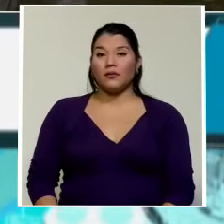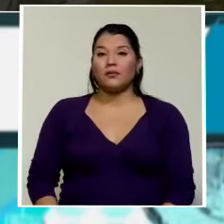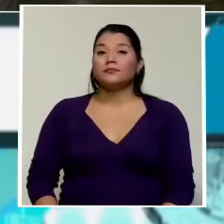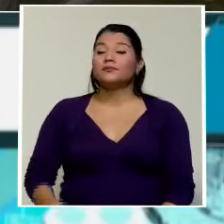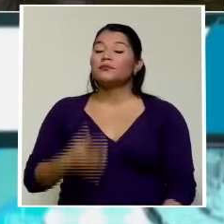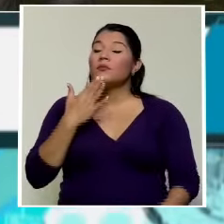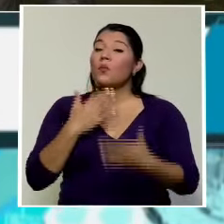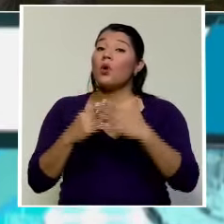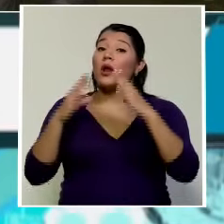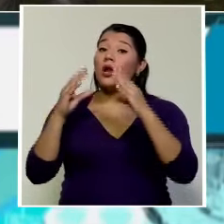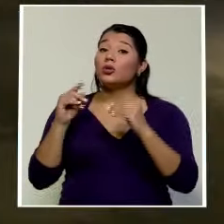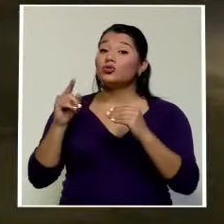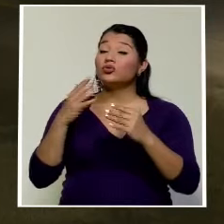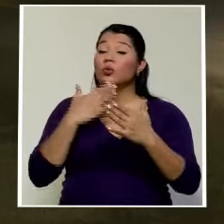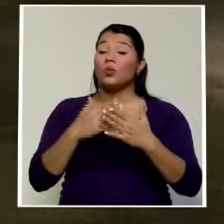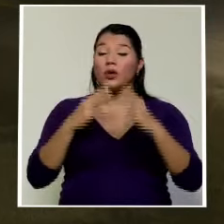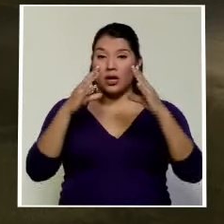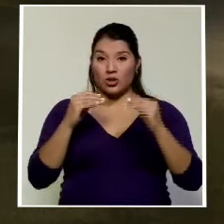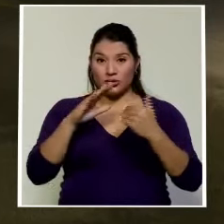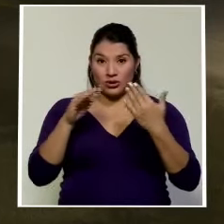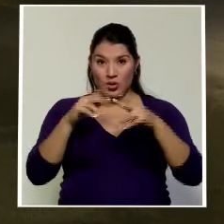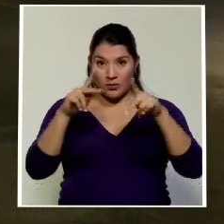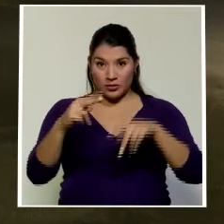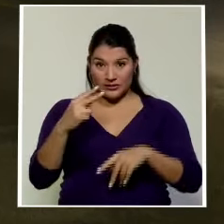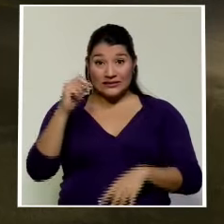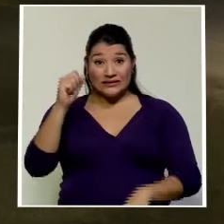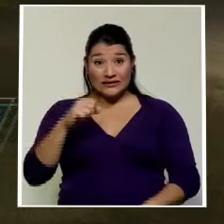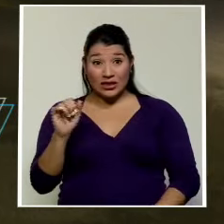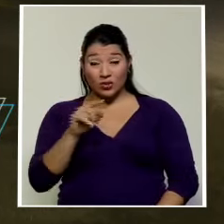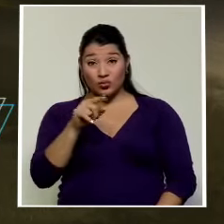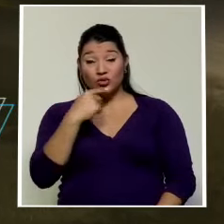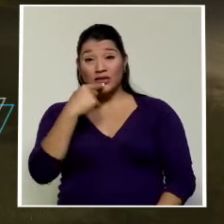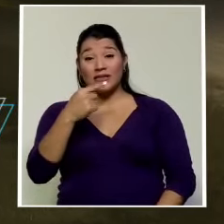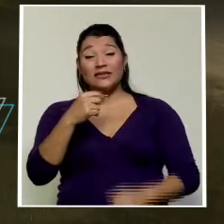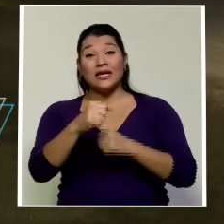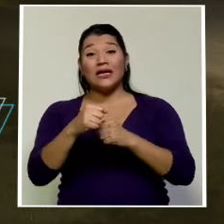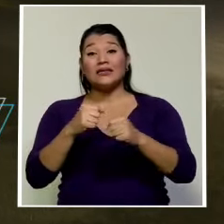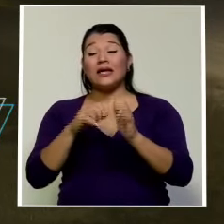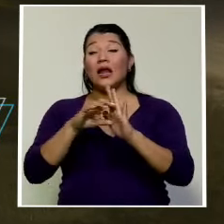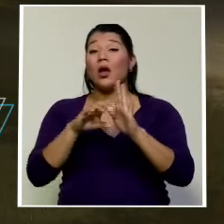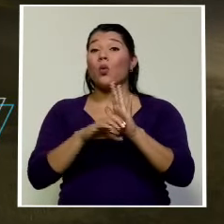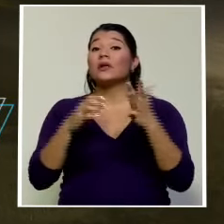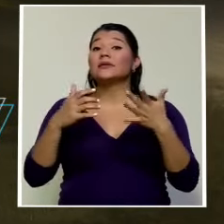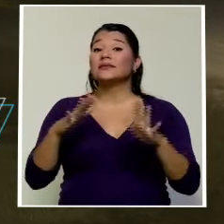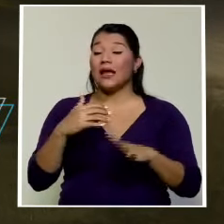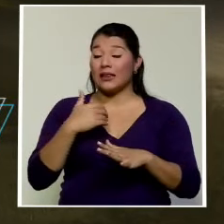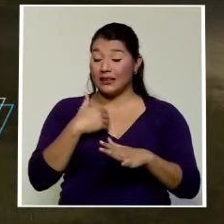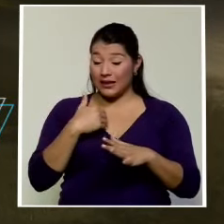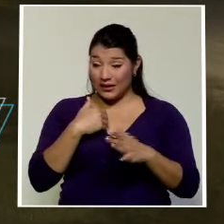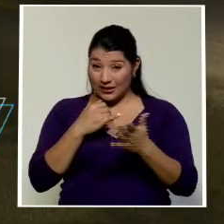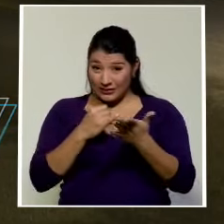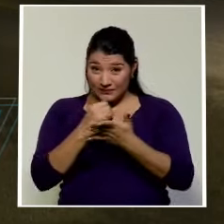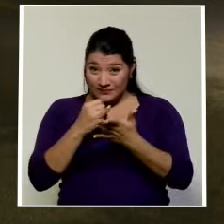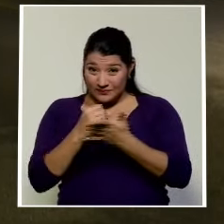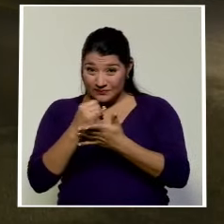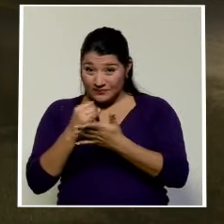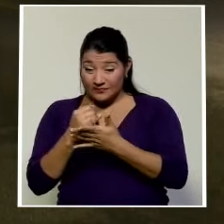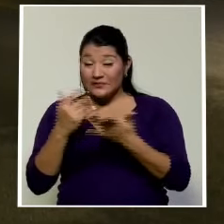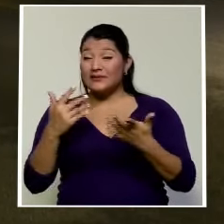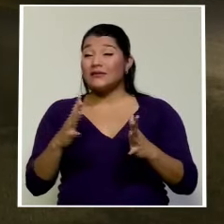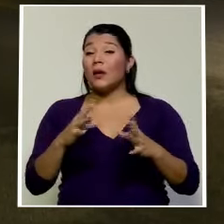Buenas noches, don Ernesto, para usted y para los televidentes. Así es, tal y como usted lo señala, la Sala Constitucional ya tiene en estudio 6